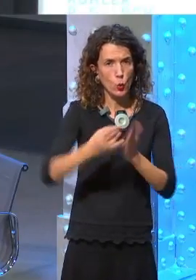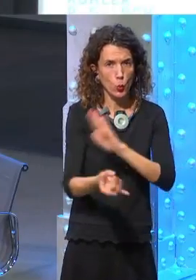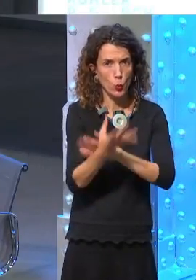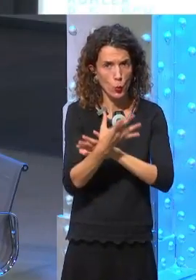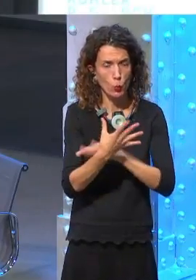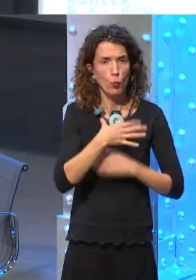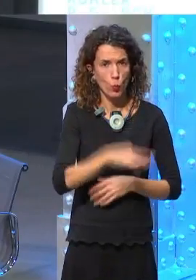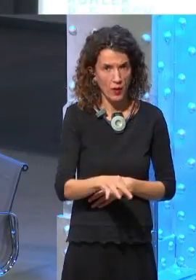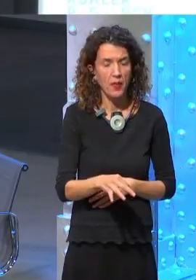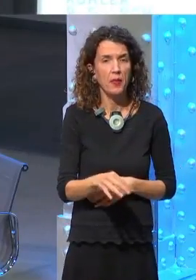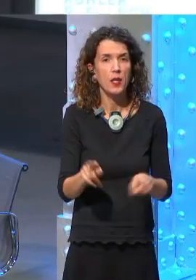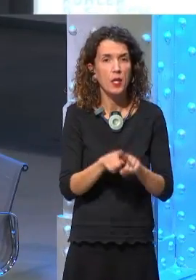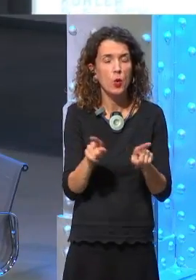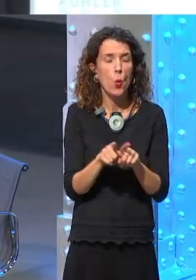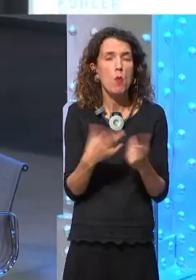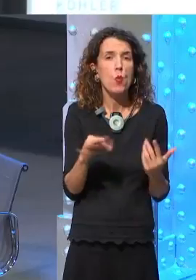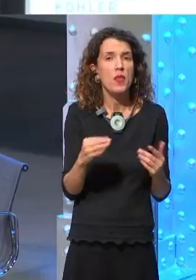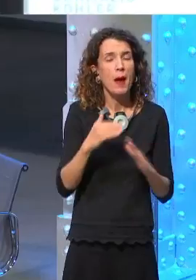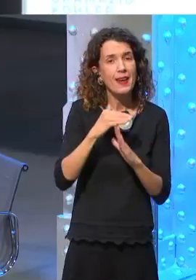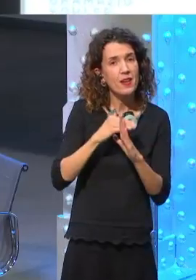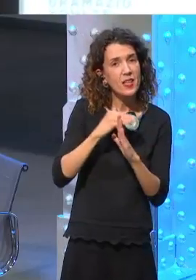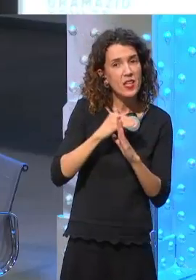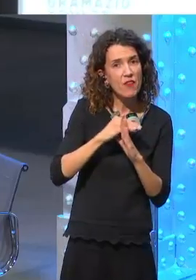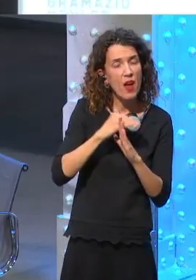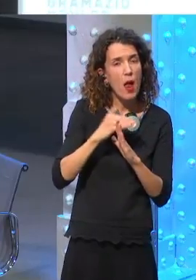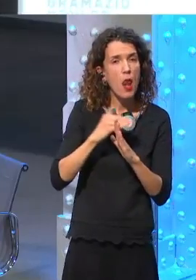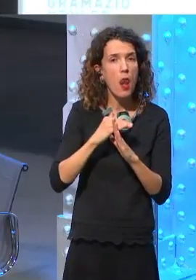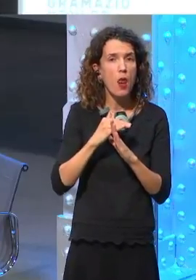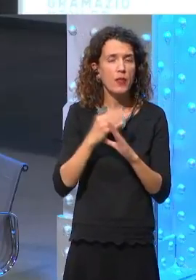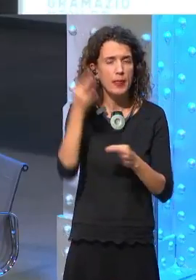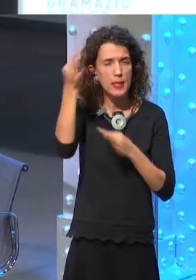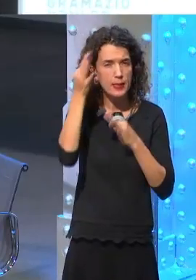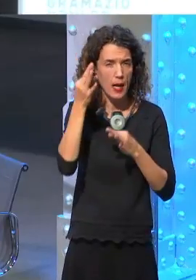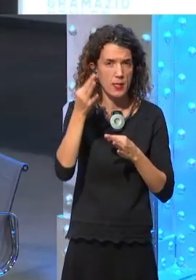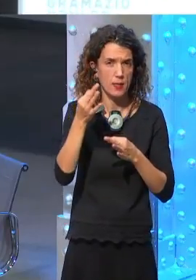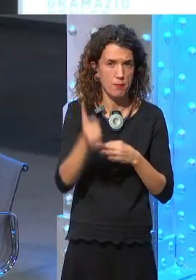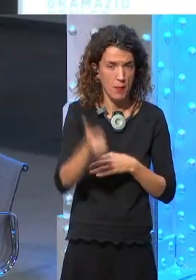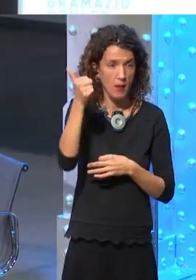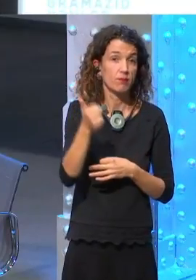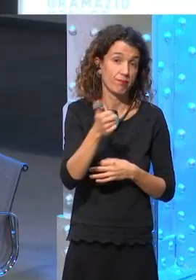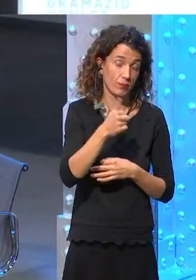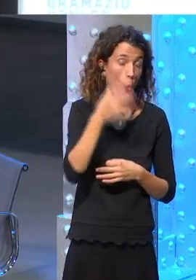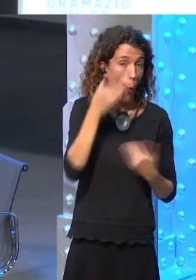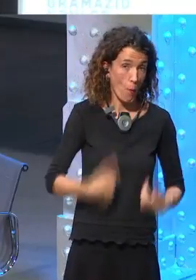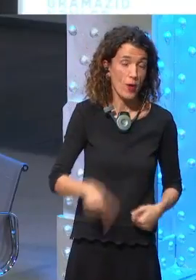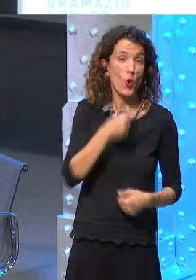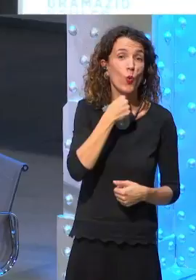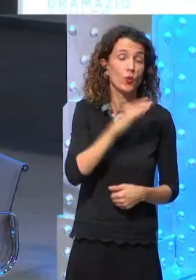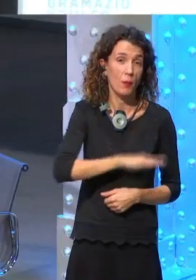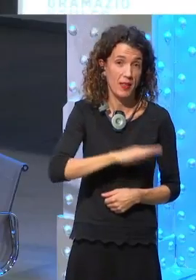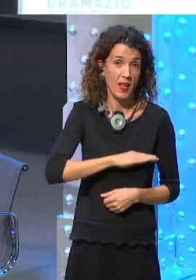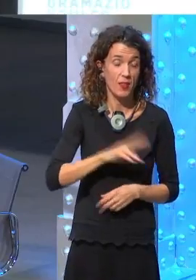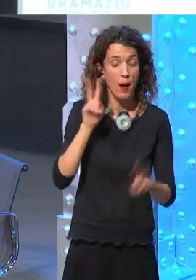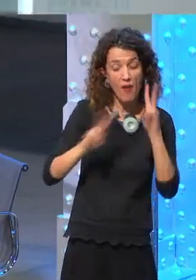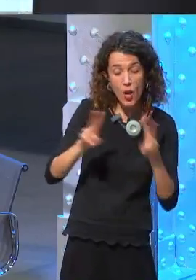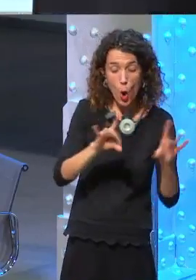y que tendrá más nivel de detalle, que eso pues les gusta a los humanos a la hora de